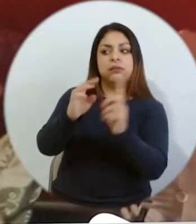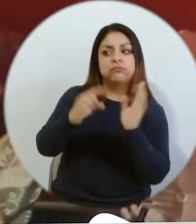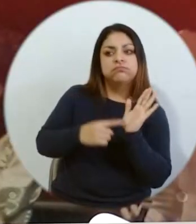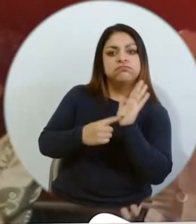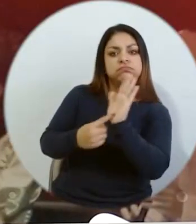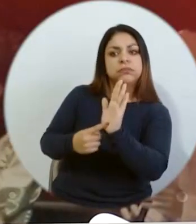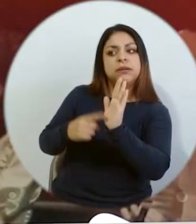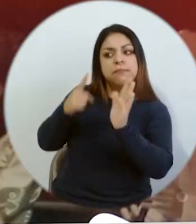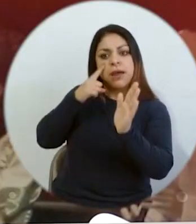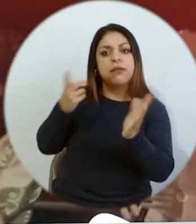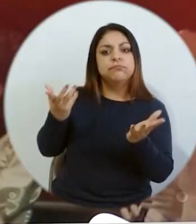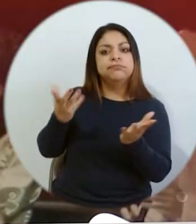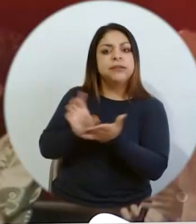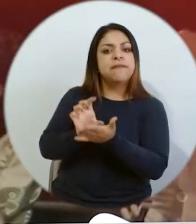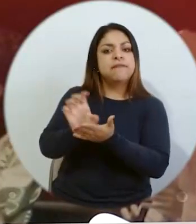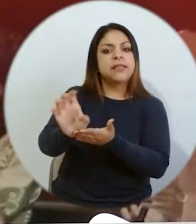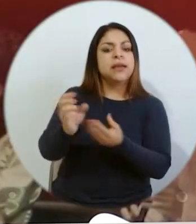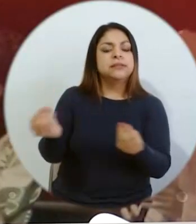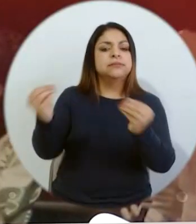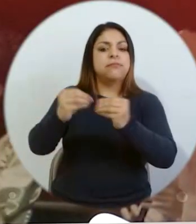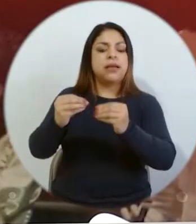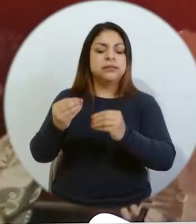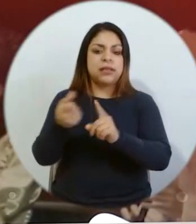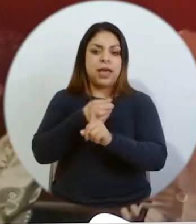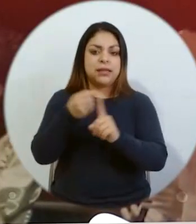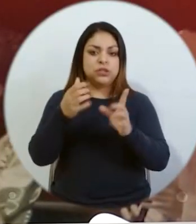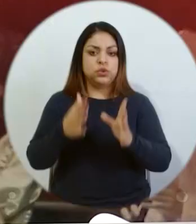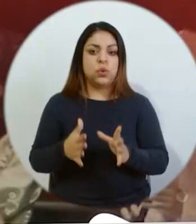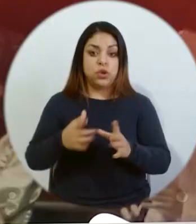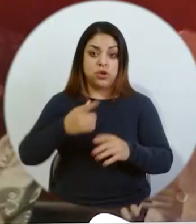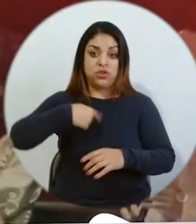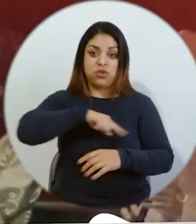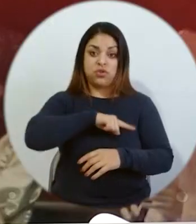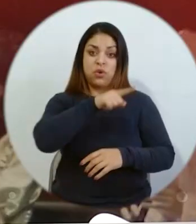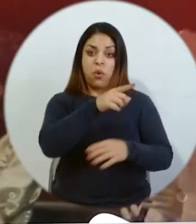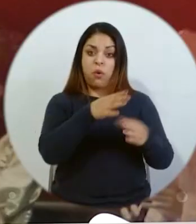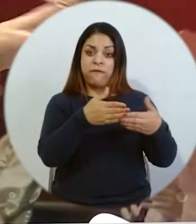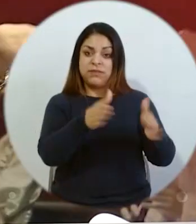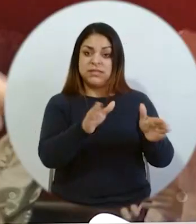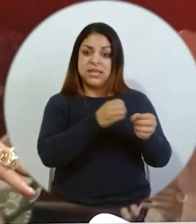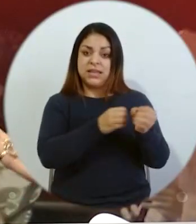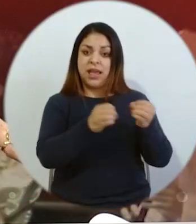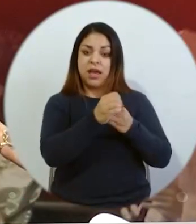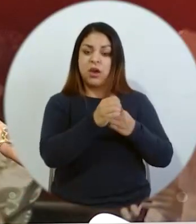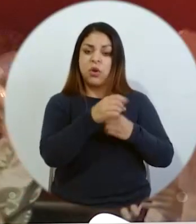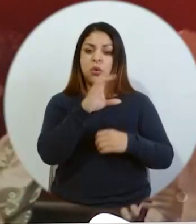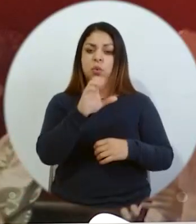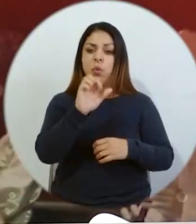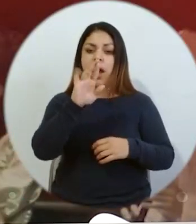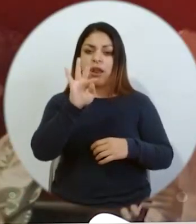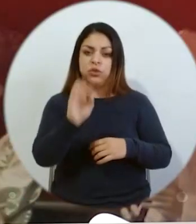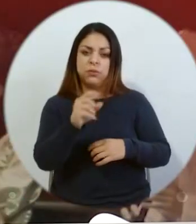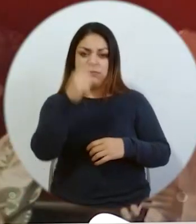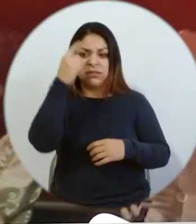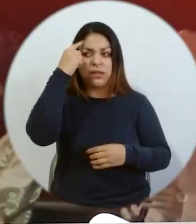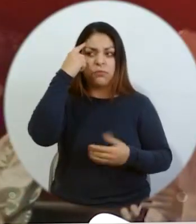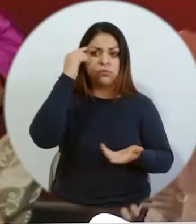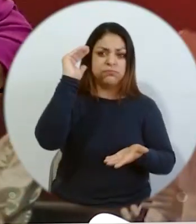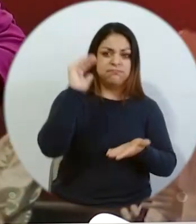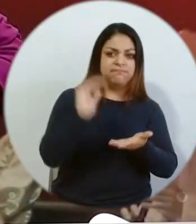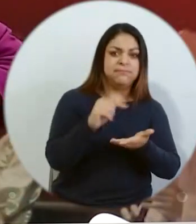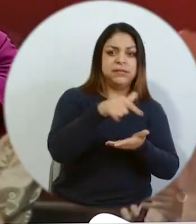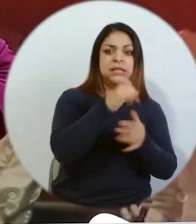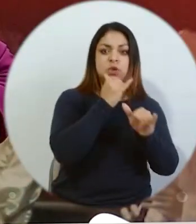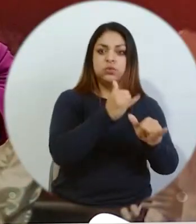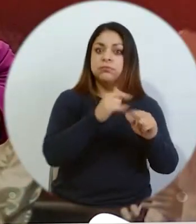esas circunstancias. El año pasado abrimos la oficina del Guarco y nosotros dijimos, van a bajar las denuncias, y tuvimos un incremento, y nosotros,